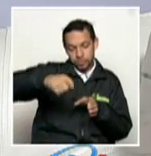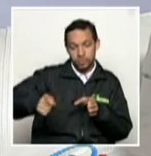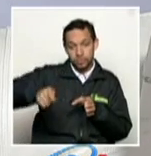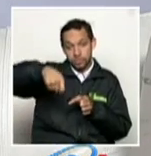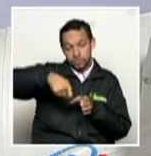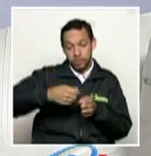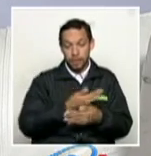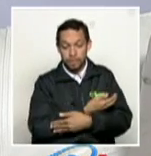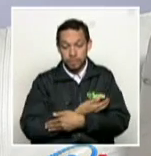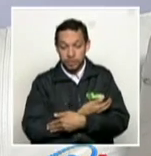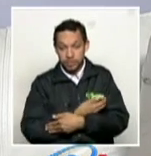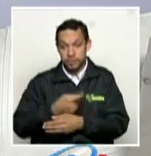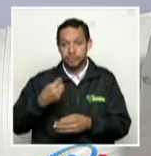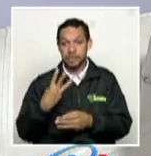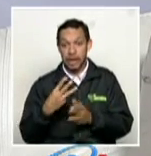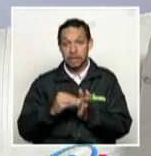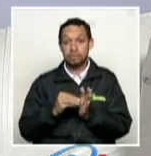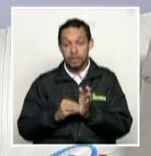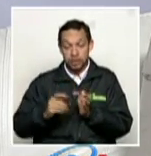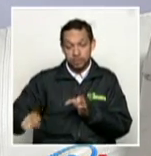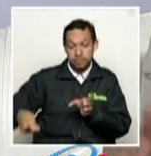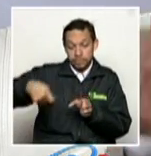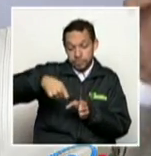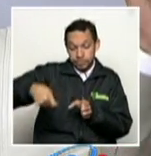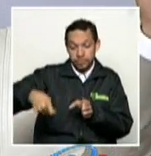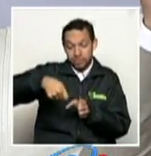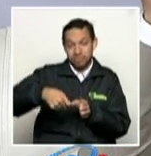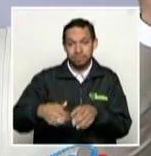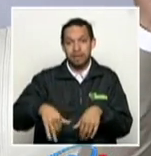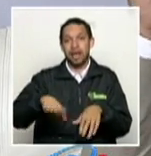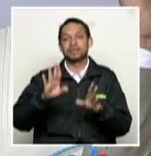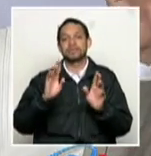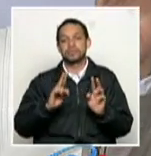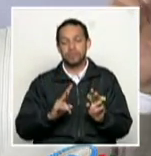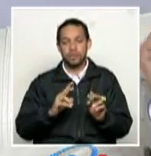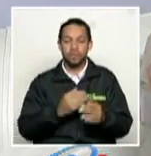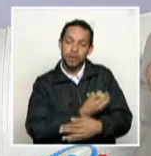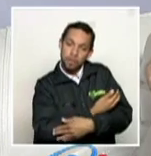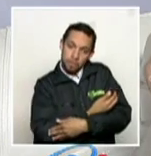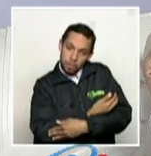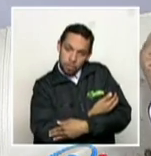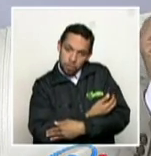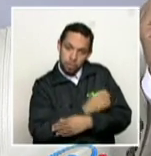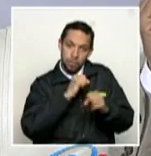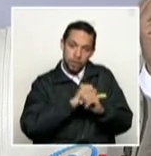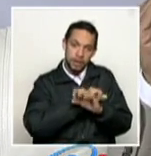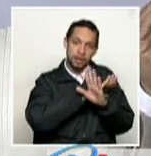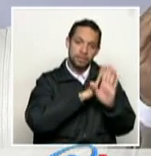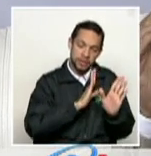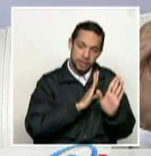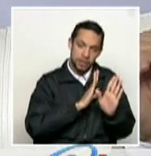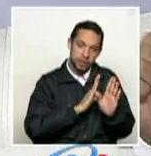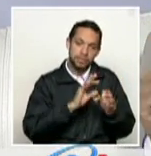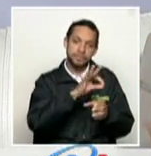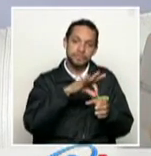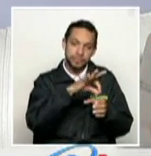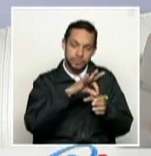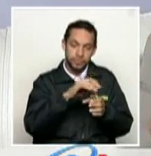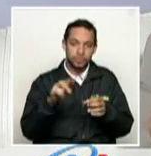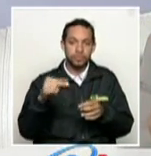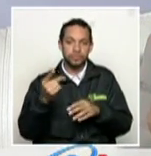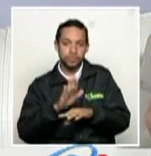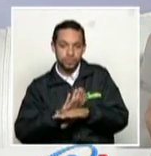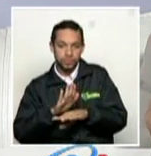a un bebé, ya es una sobredosis. Lo que usted puede hacer es darle en la mañana endulza con la cola granulada, en la tarde le puede endulzar